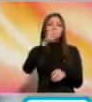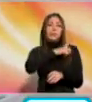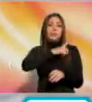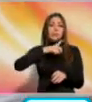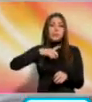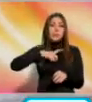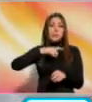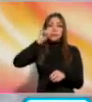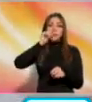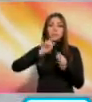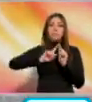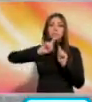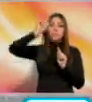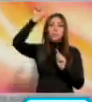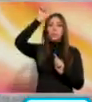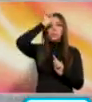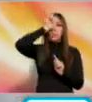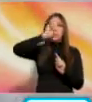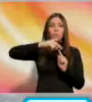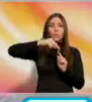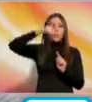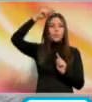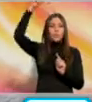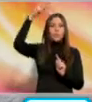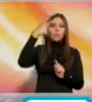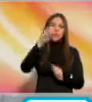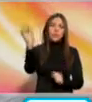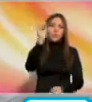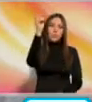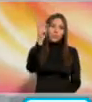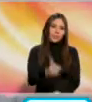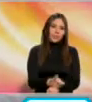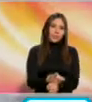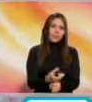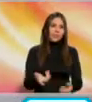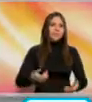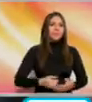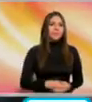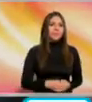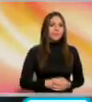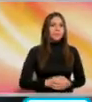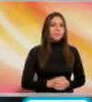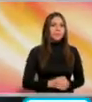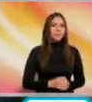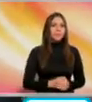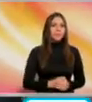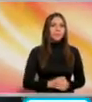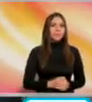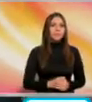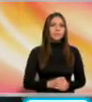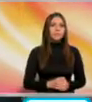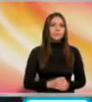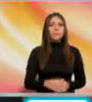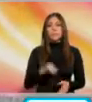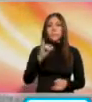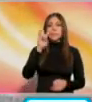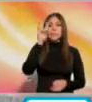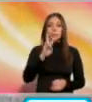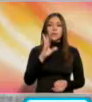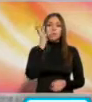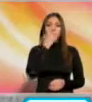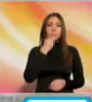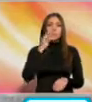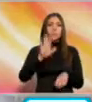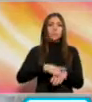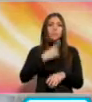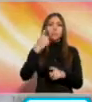en la luna. ¿sí? Llegó mi oportunidad entonces. Sí, y es muy bonito porque, digamos, la carrera espacial,